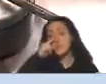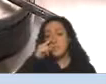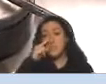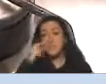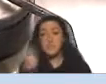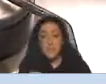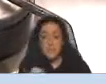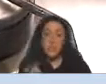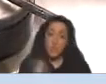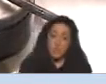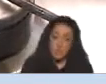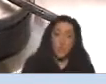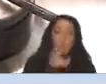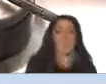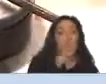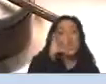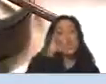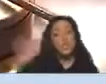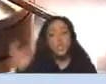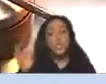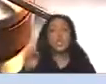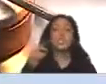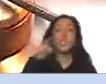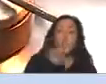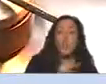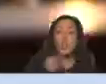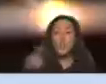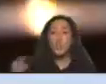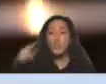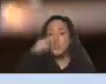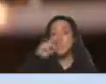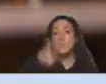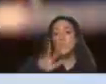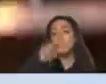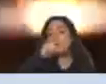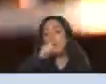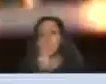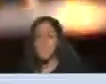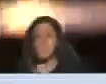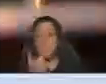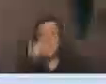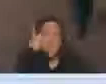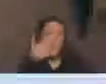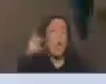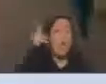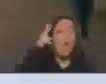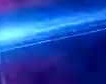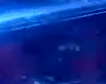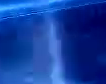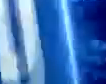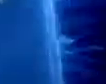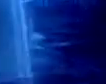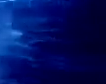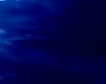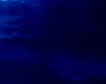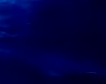0800-222-7376. Lo reitero, 0800-222-7376, de 8 a 20 horas.